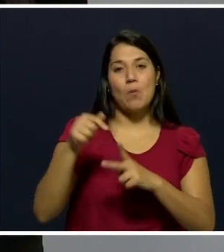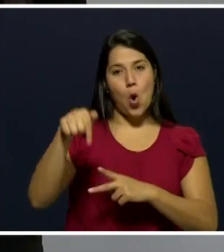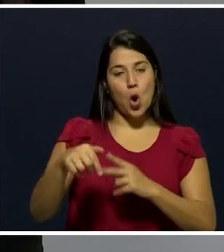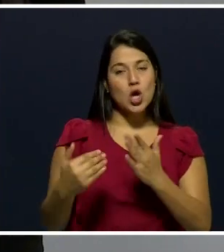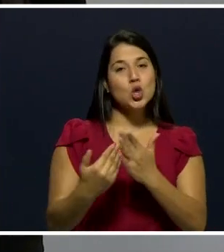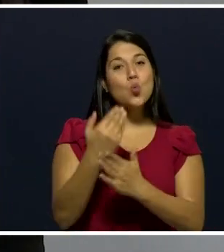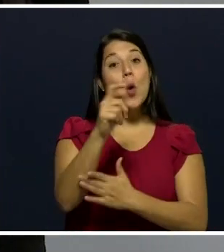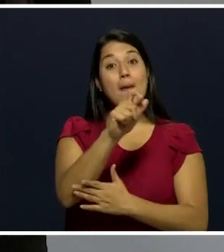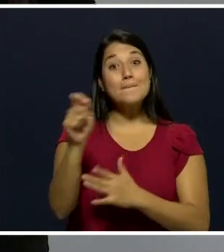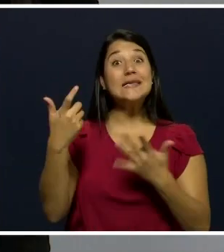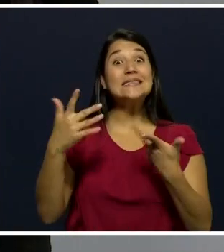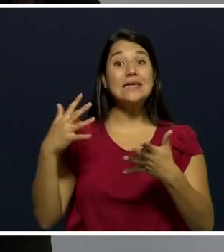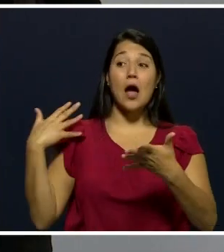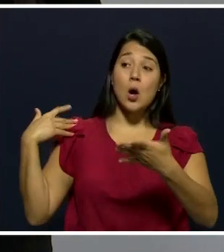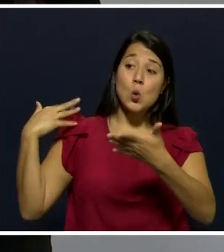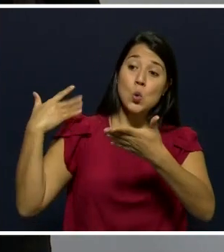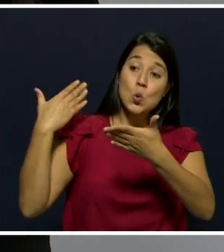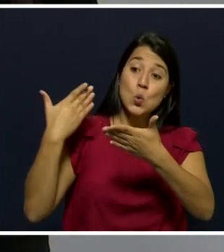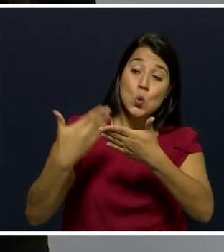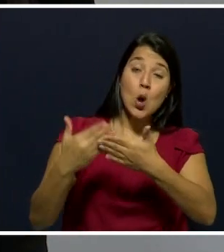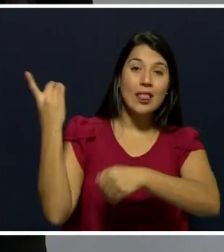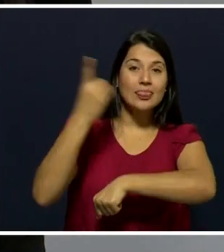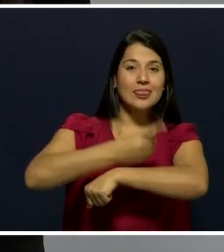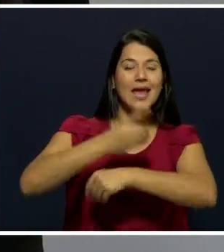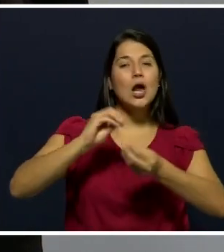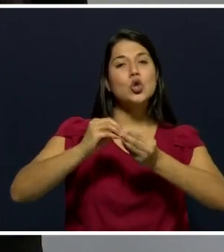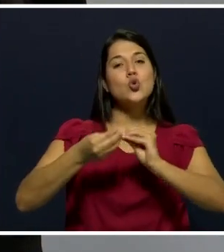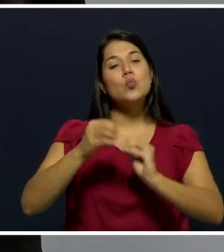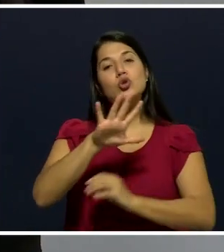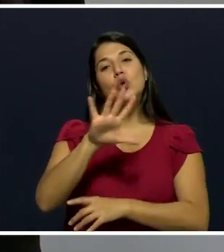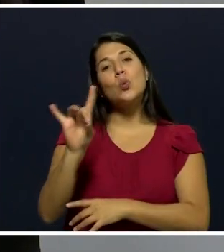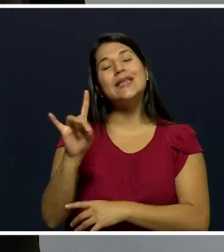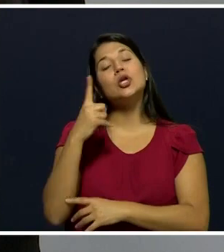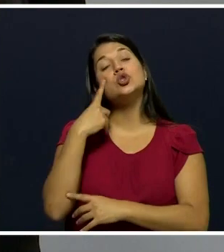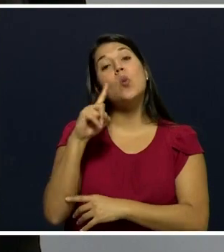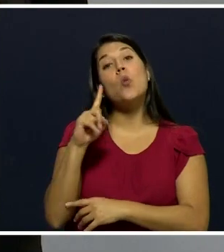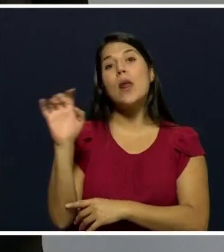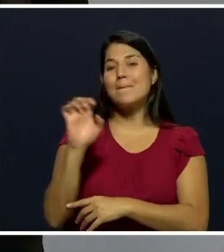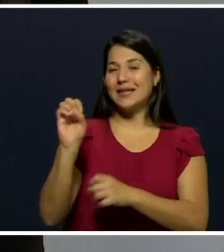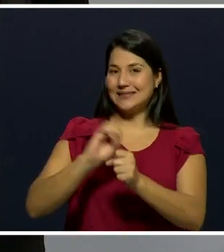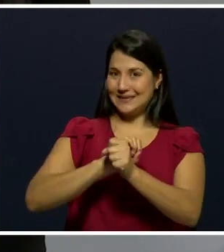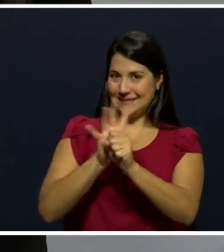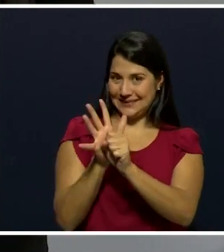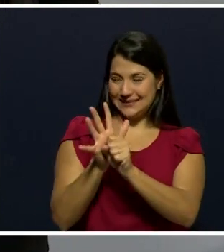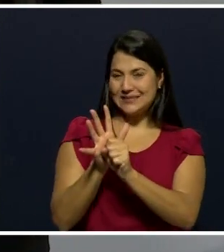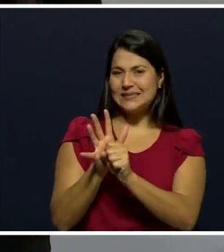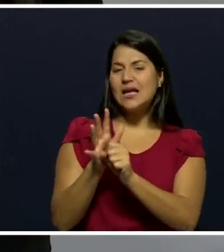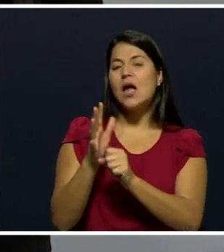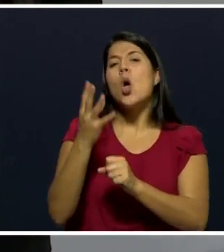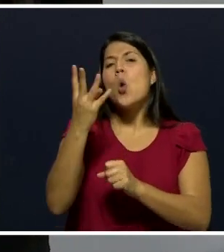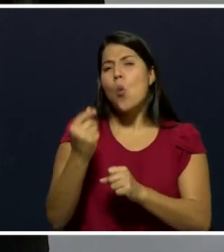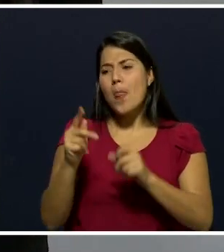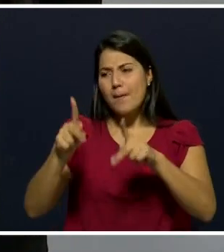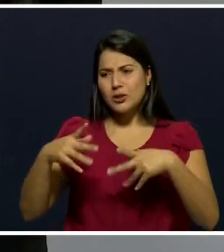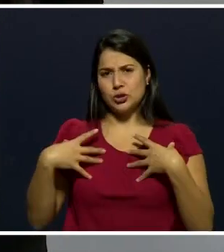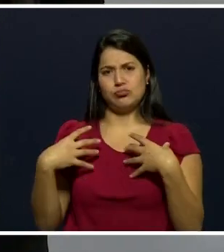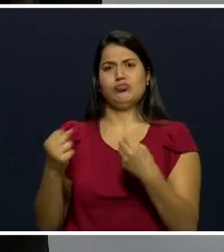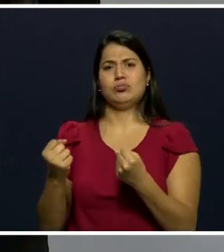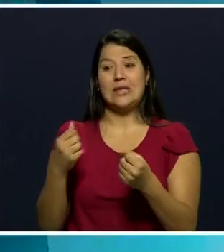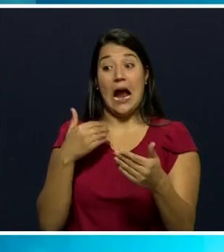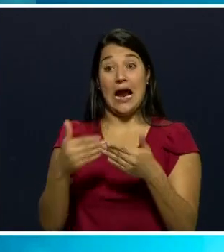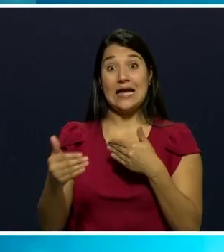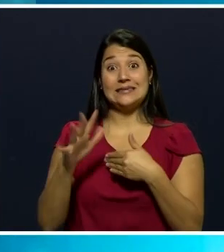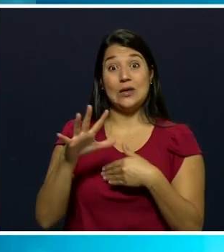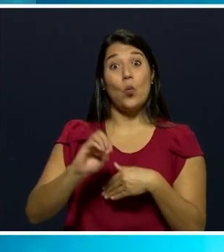al día 58 de la emergencia por COVID-19 con un porcentaje de recuperados cercano al 50%.